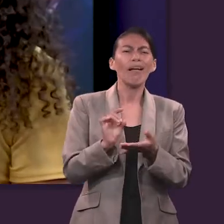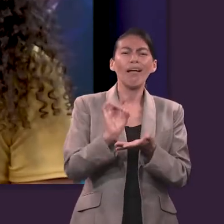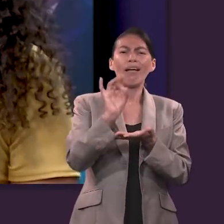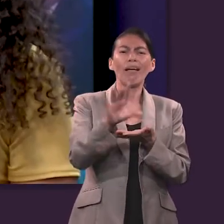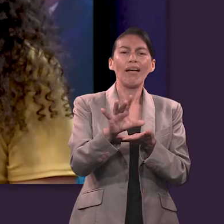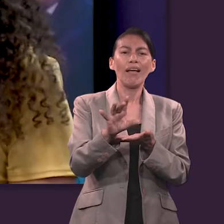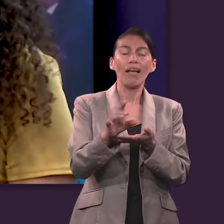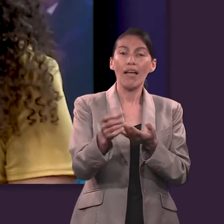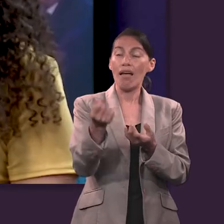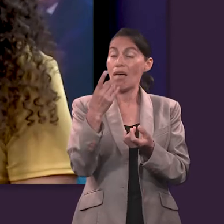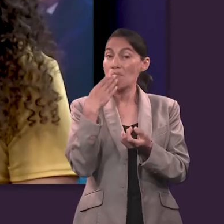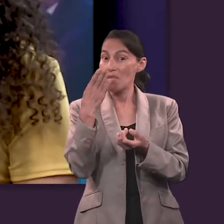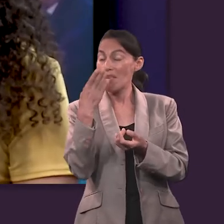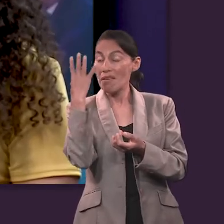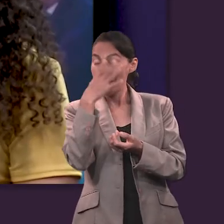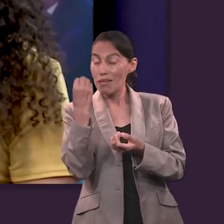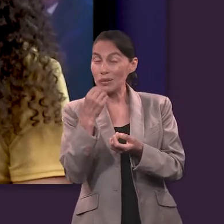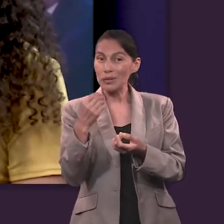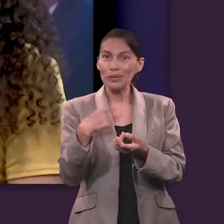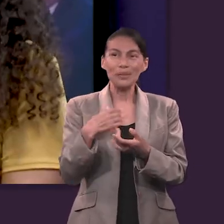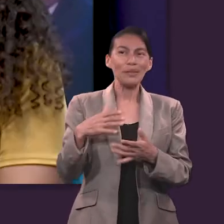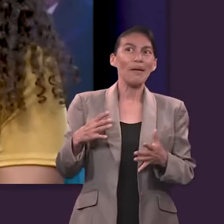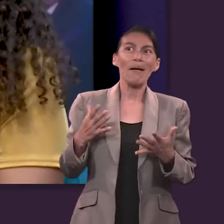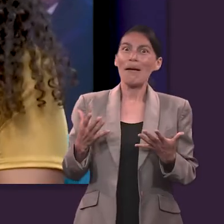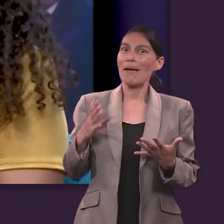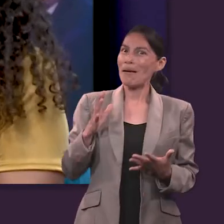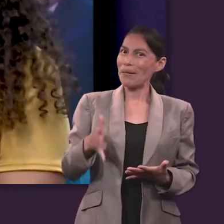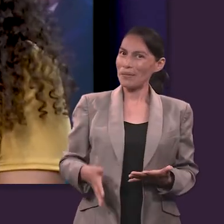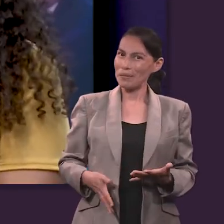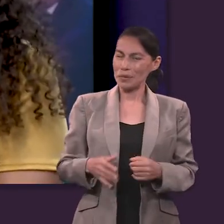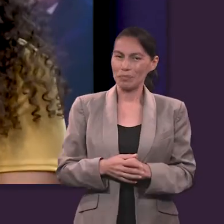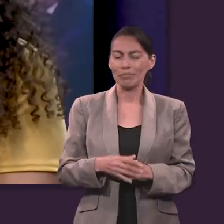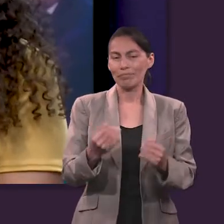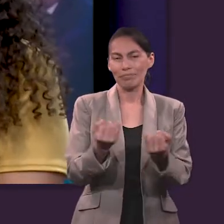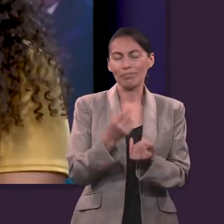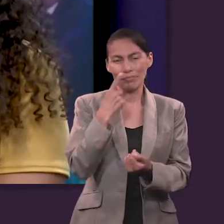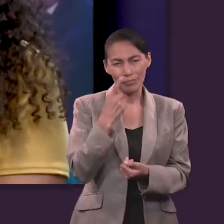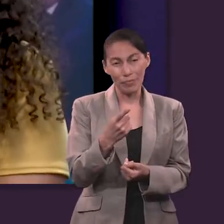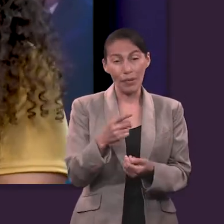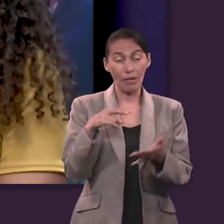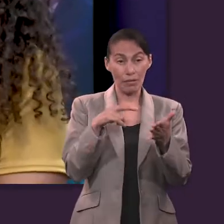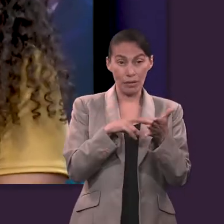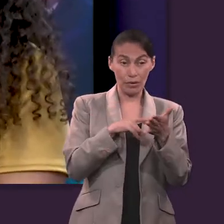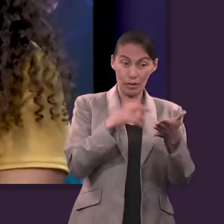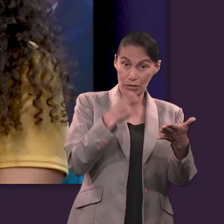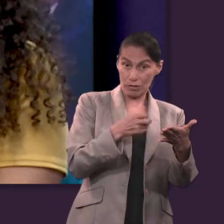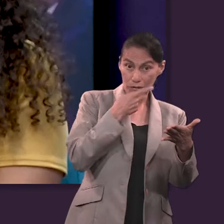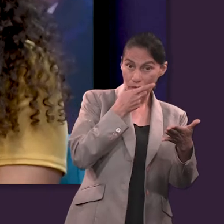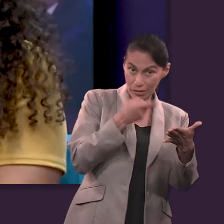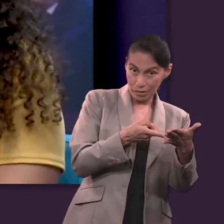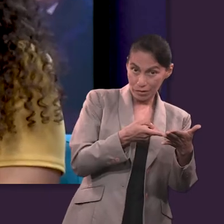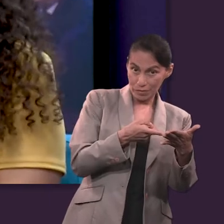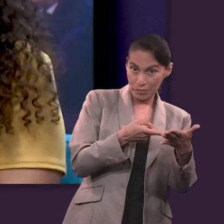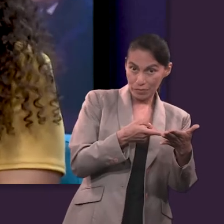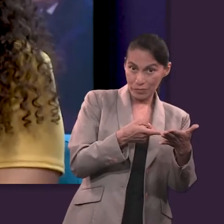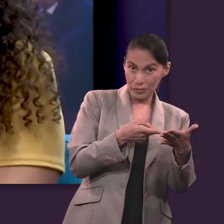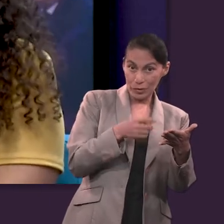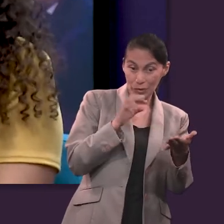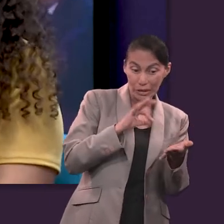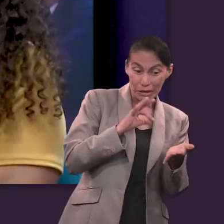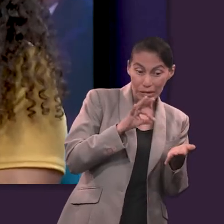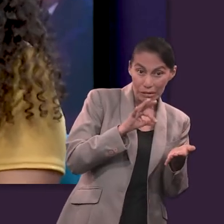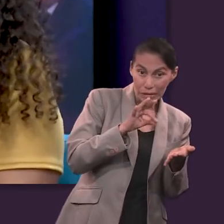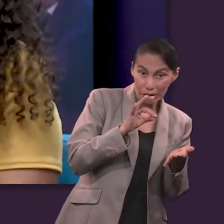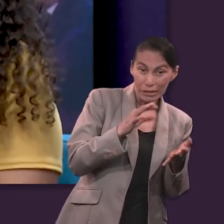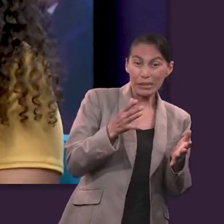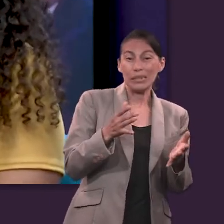lo que está registrado en esta cita que nos comentaste, que estos versículos específicos sobre esa semillita que